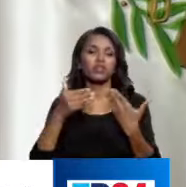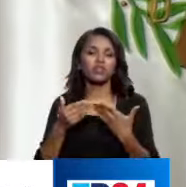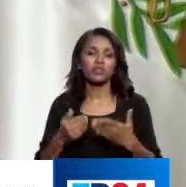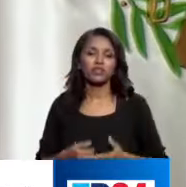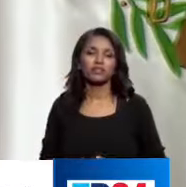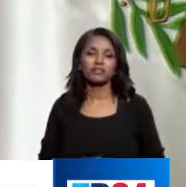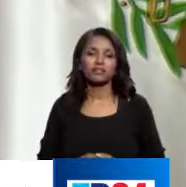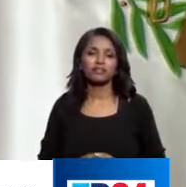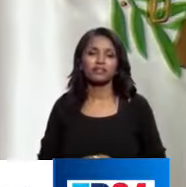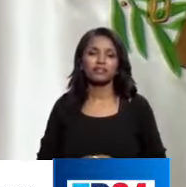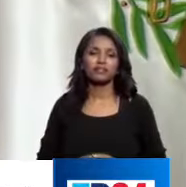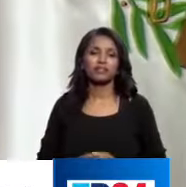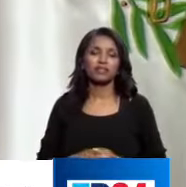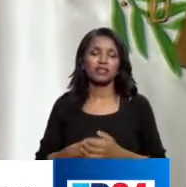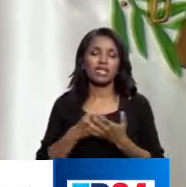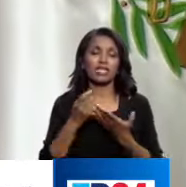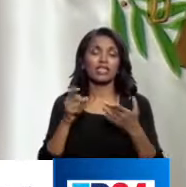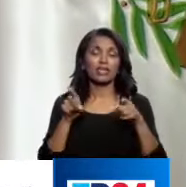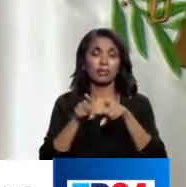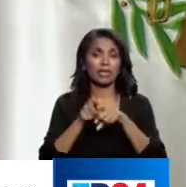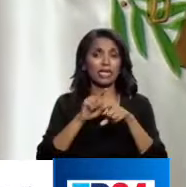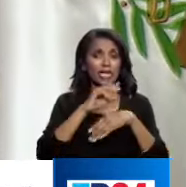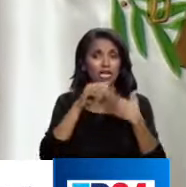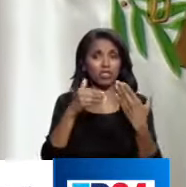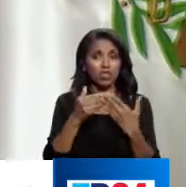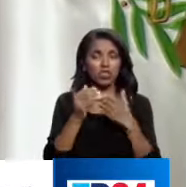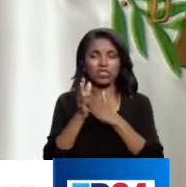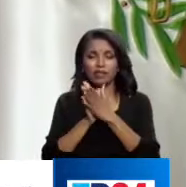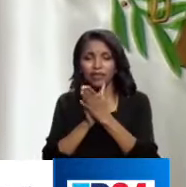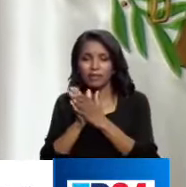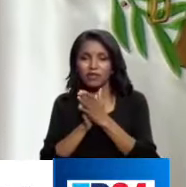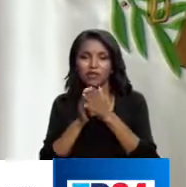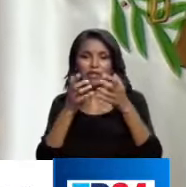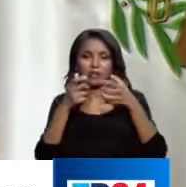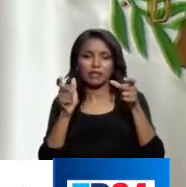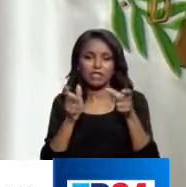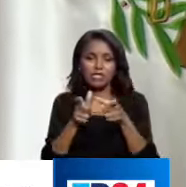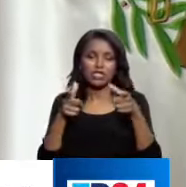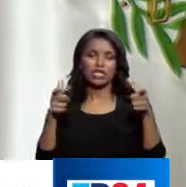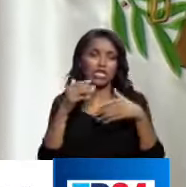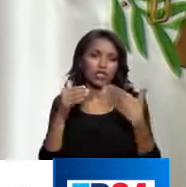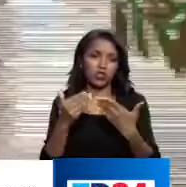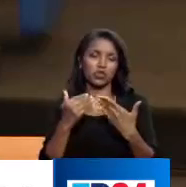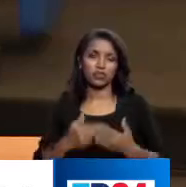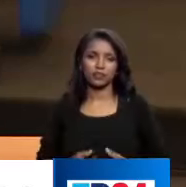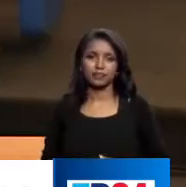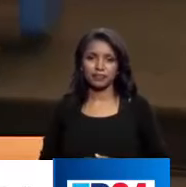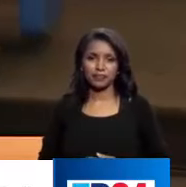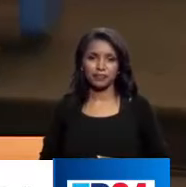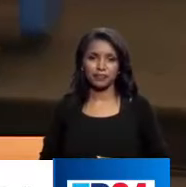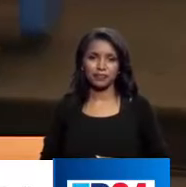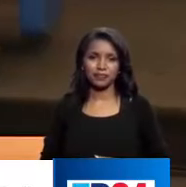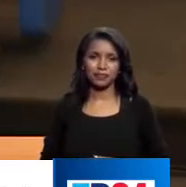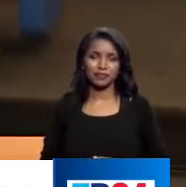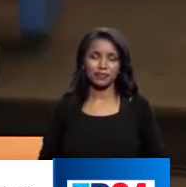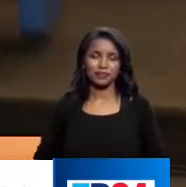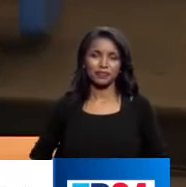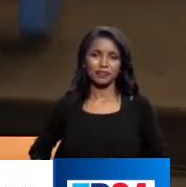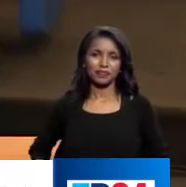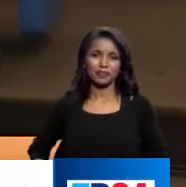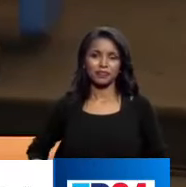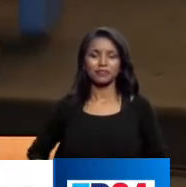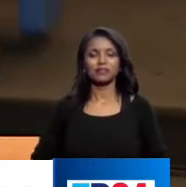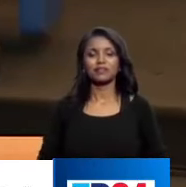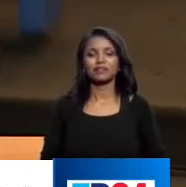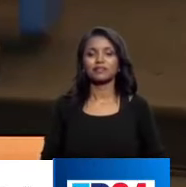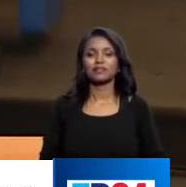va a considerar al micro y pequeño productor en la toma de decisiones. Le agradecemos a